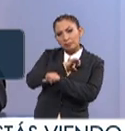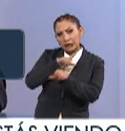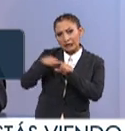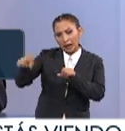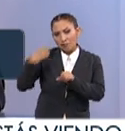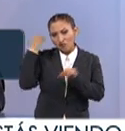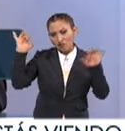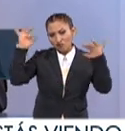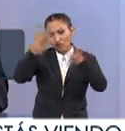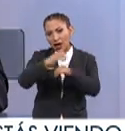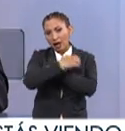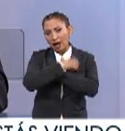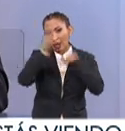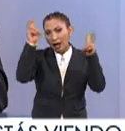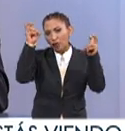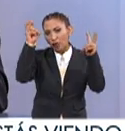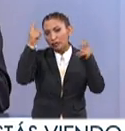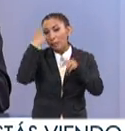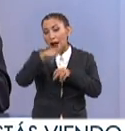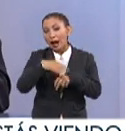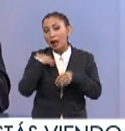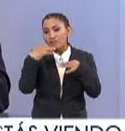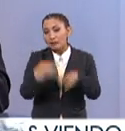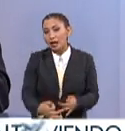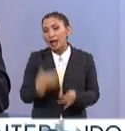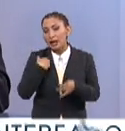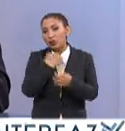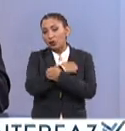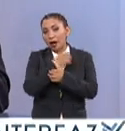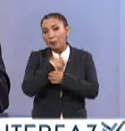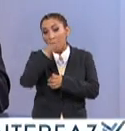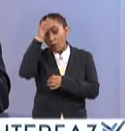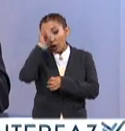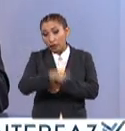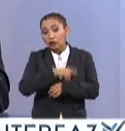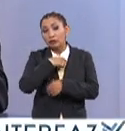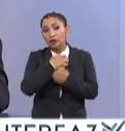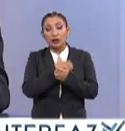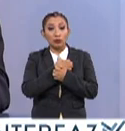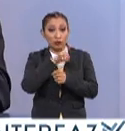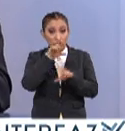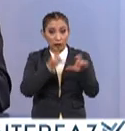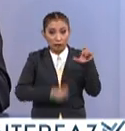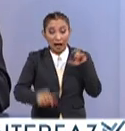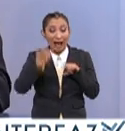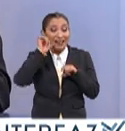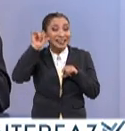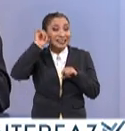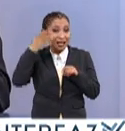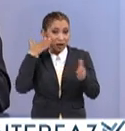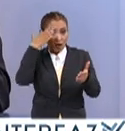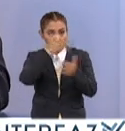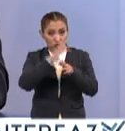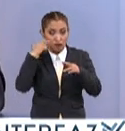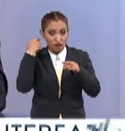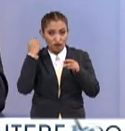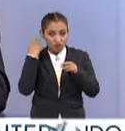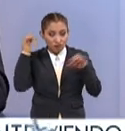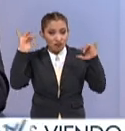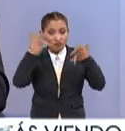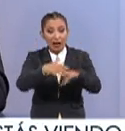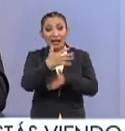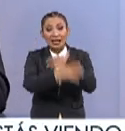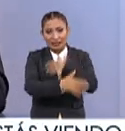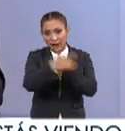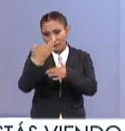especial de los foros Educación para el Bienestar por Acuerdo Nacional sobre la Educación. Ayer se llevó a cabo el foro número 15